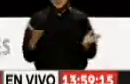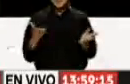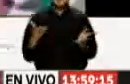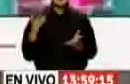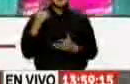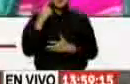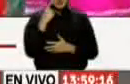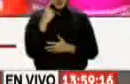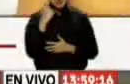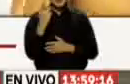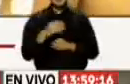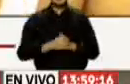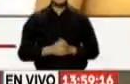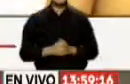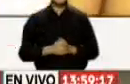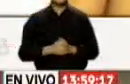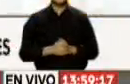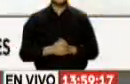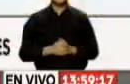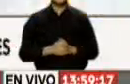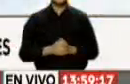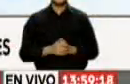allá.